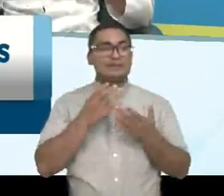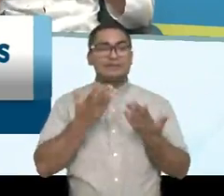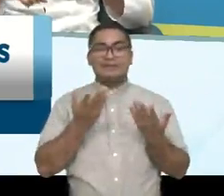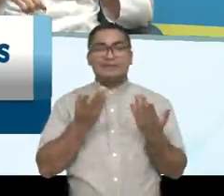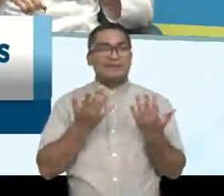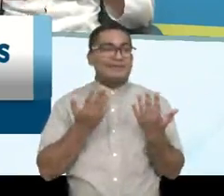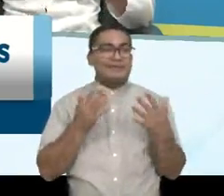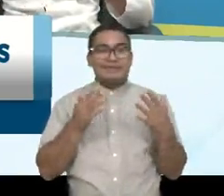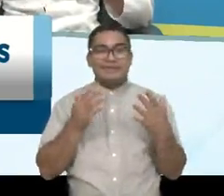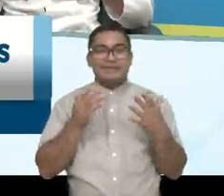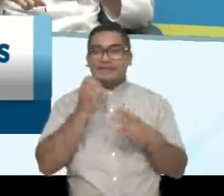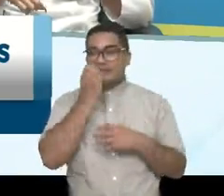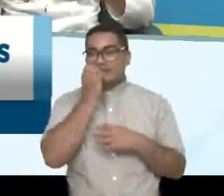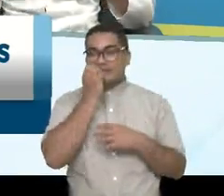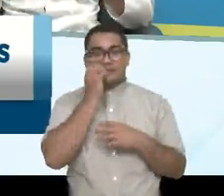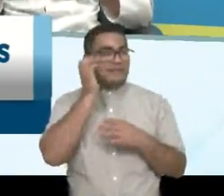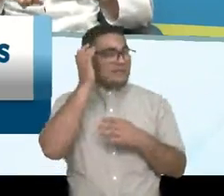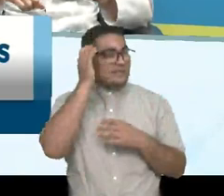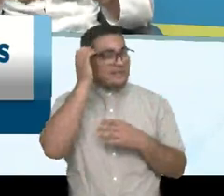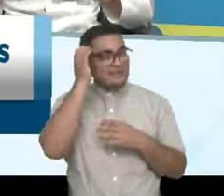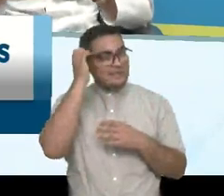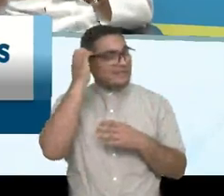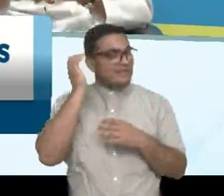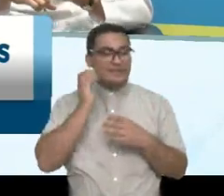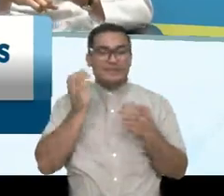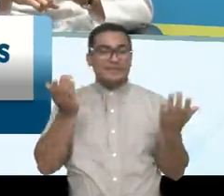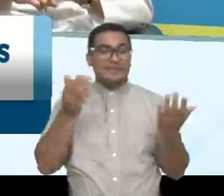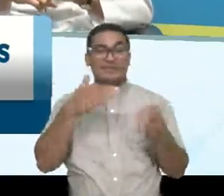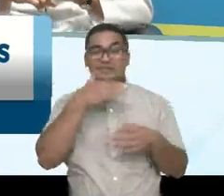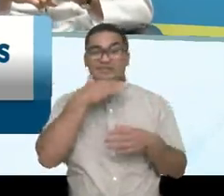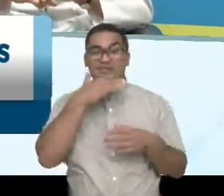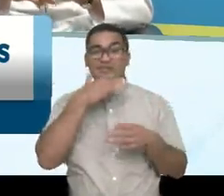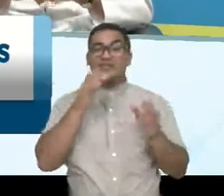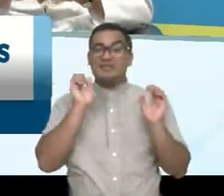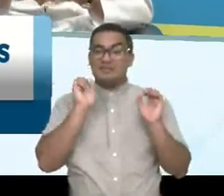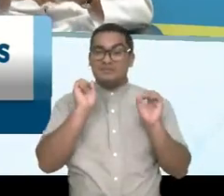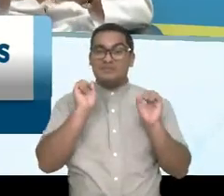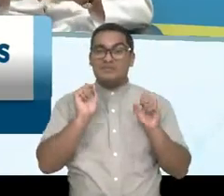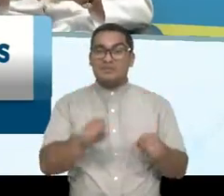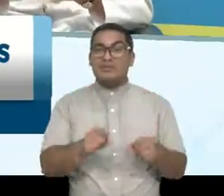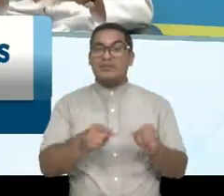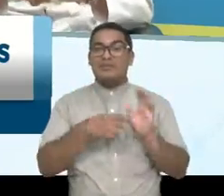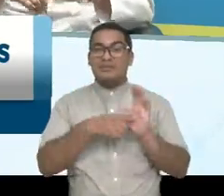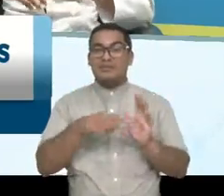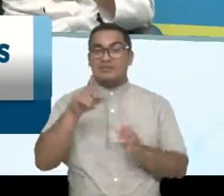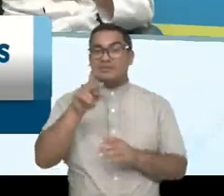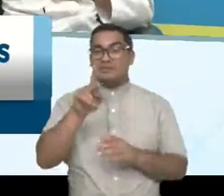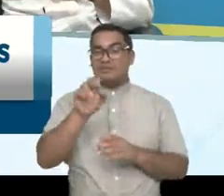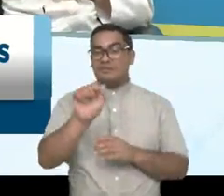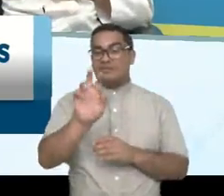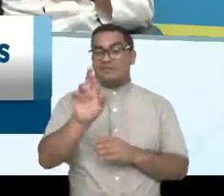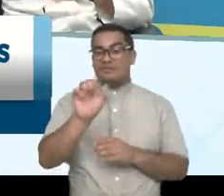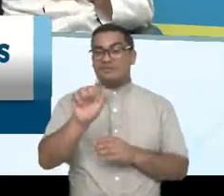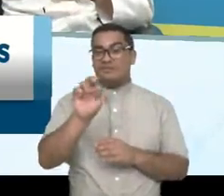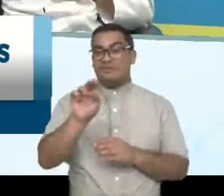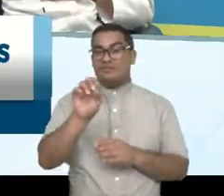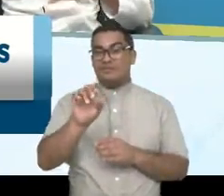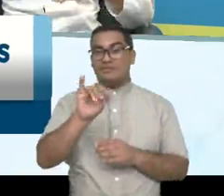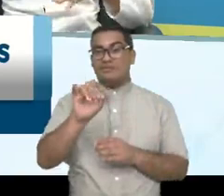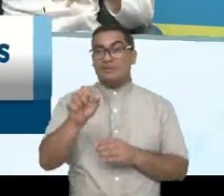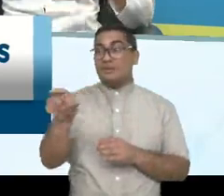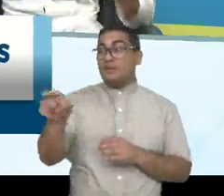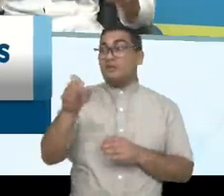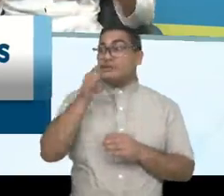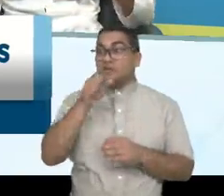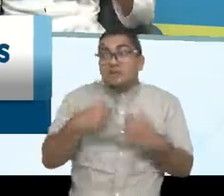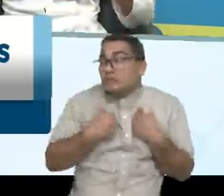más nerviosismo, andamos preocupados, andamos tensos, incluso hasta podemos tener algo que se llama paranoia. Ya escuchamos a alguien toser o